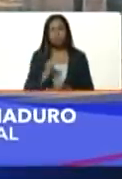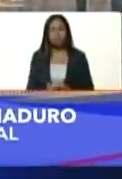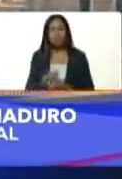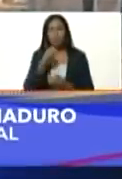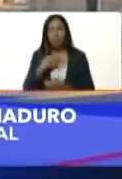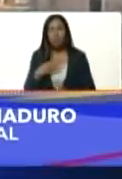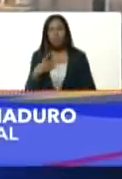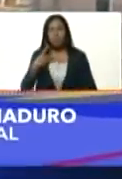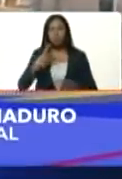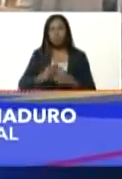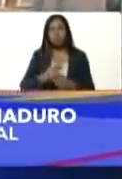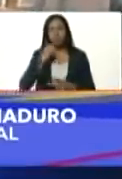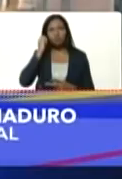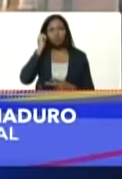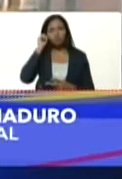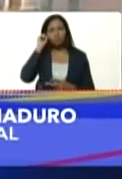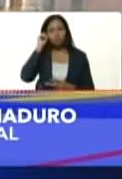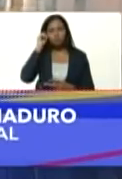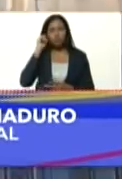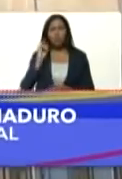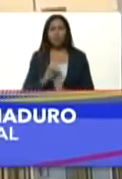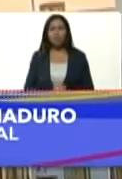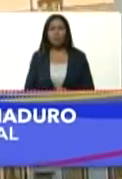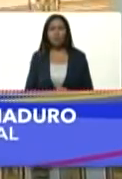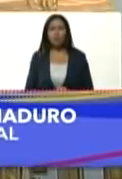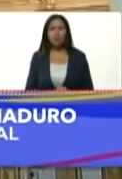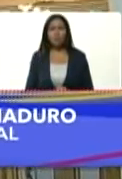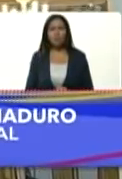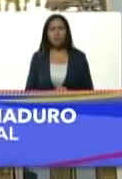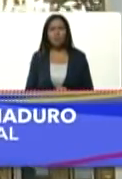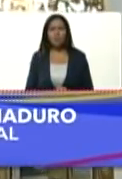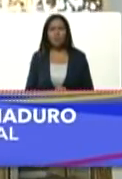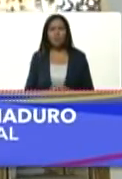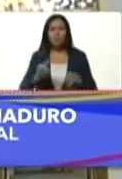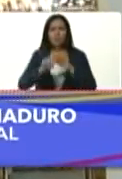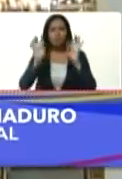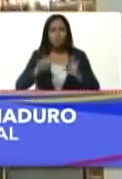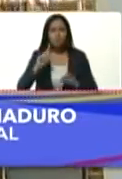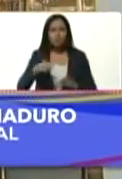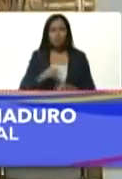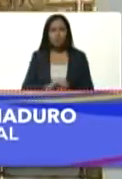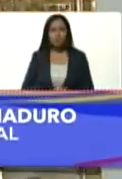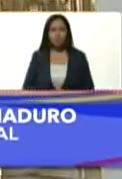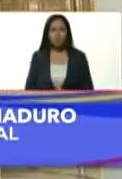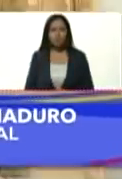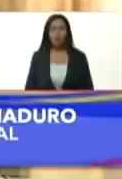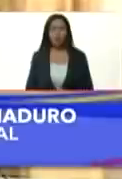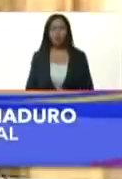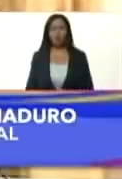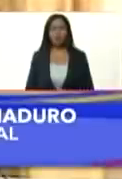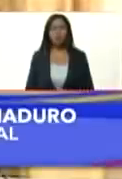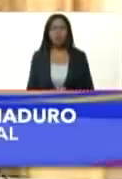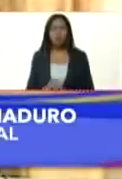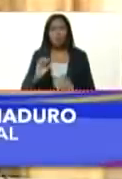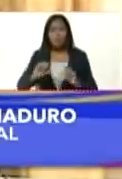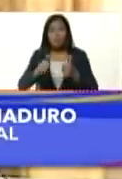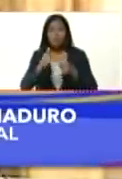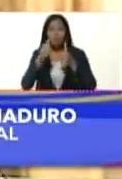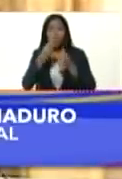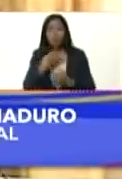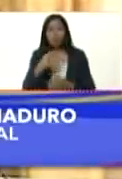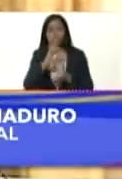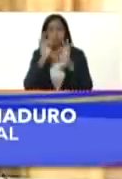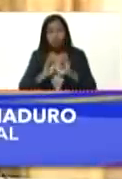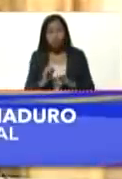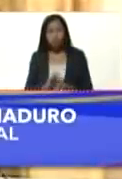buena voluntad, haber asumido este llamado. Hemos arrancado con buen pie,